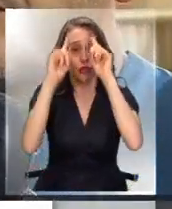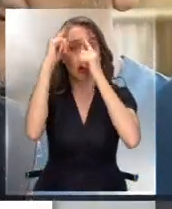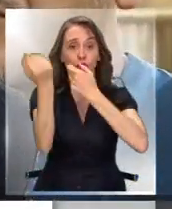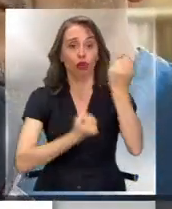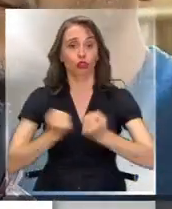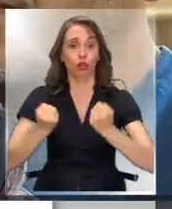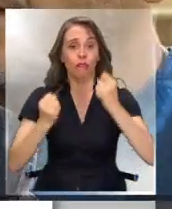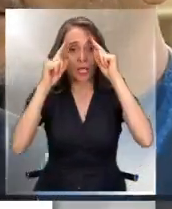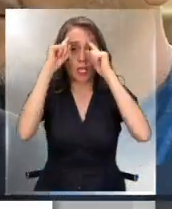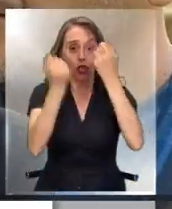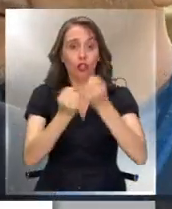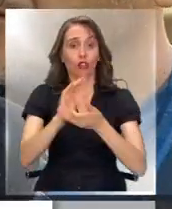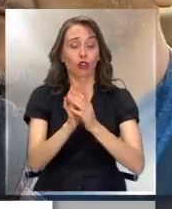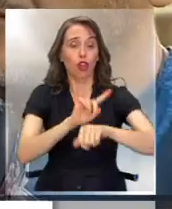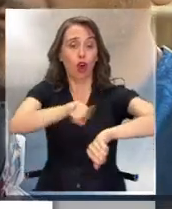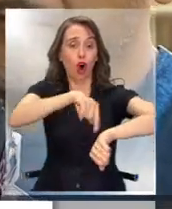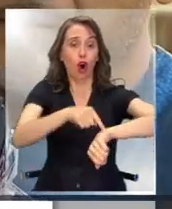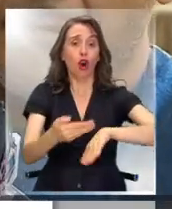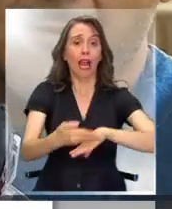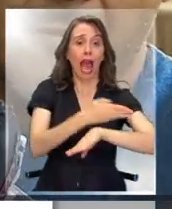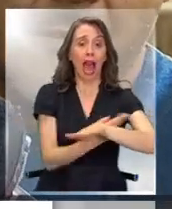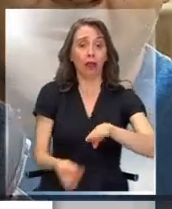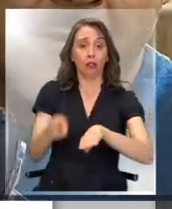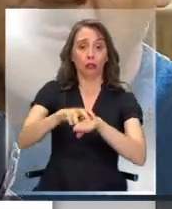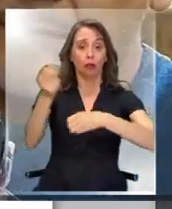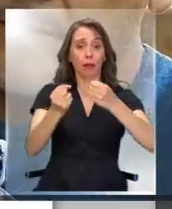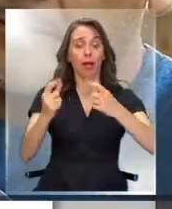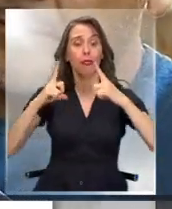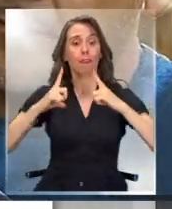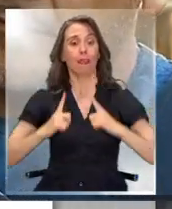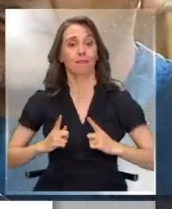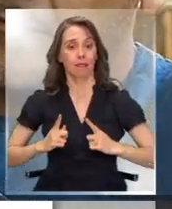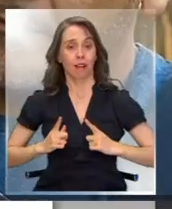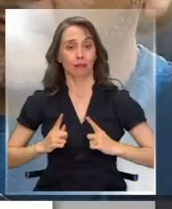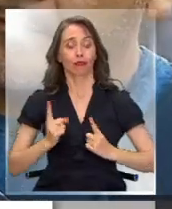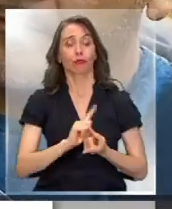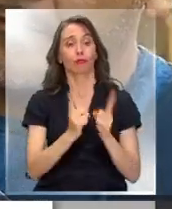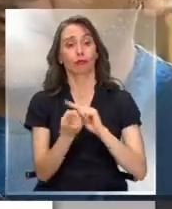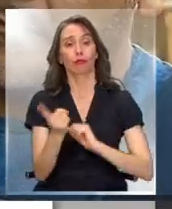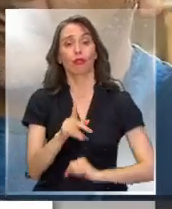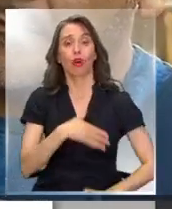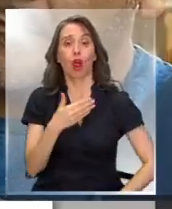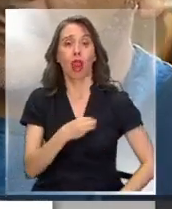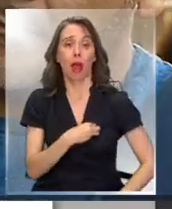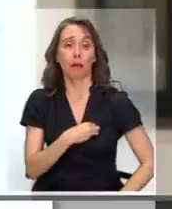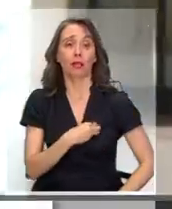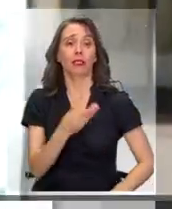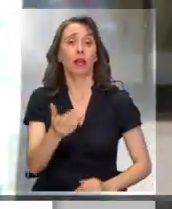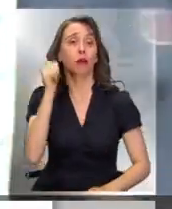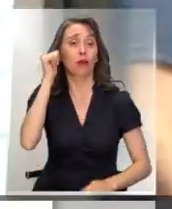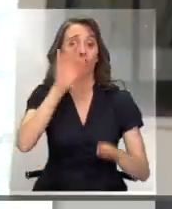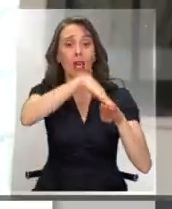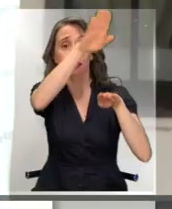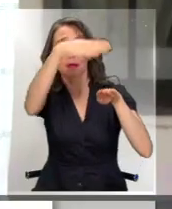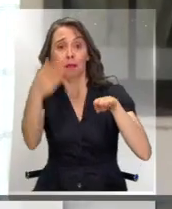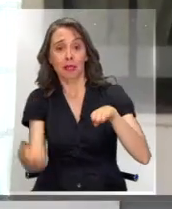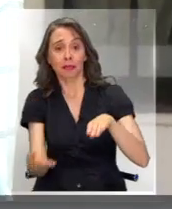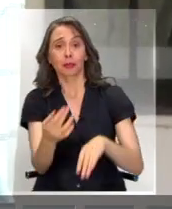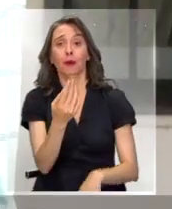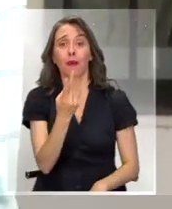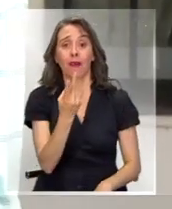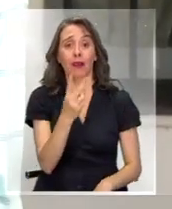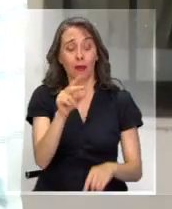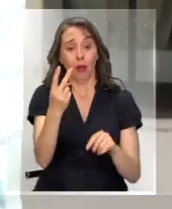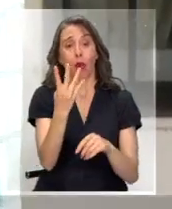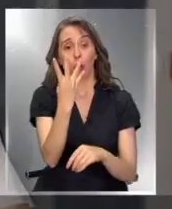todos descansen previo a manejar de manera de no tener que lamentar situaciones como la ayer 20 de los